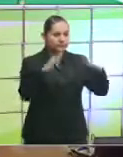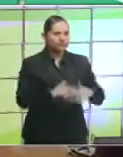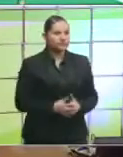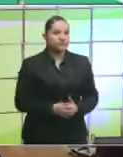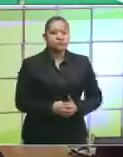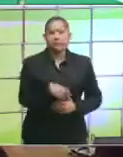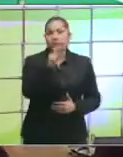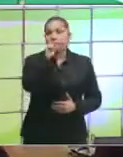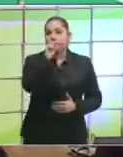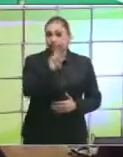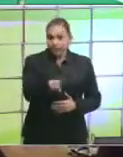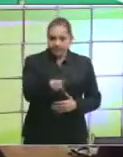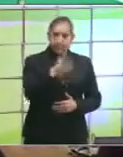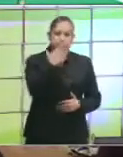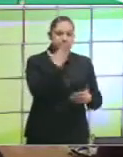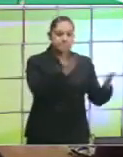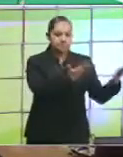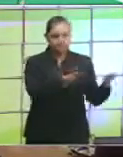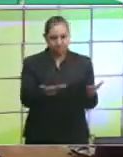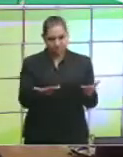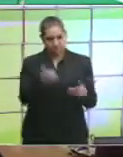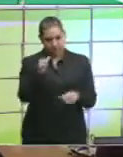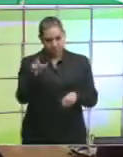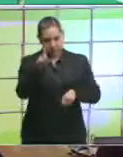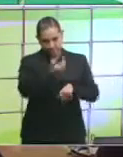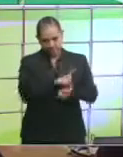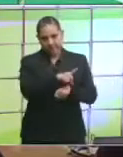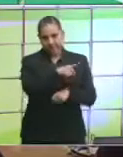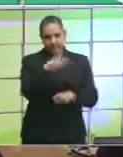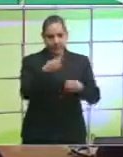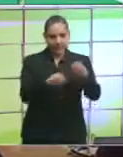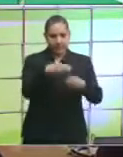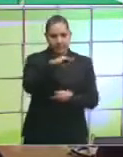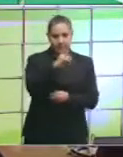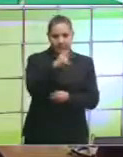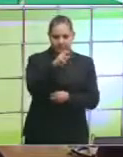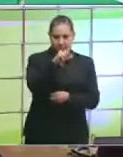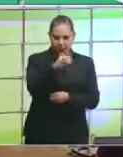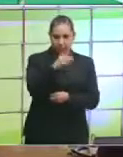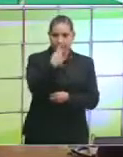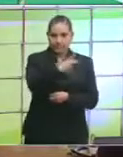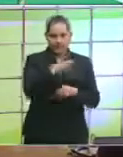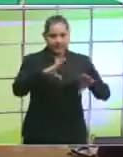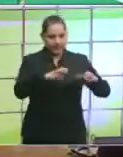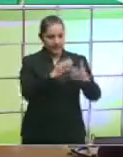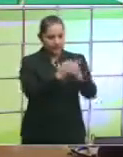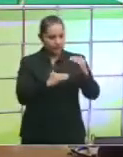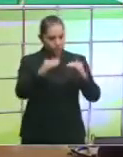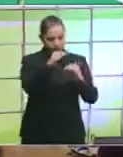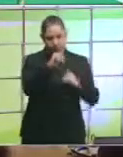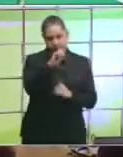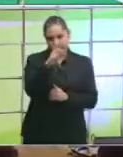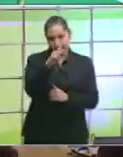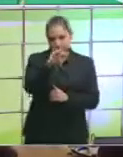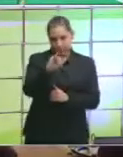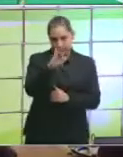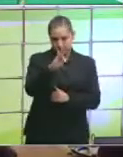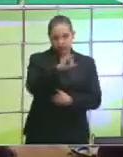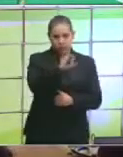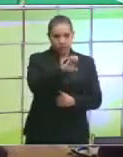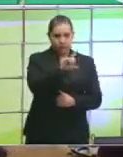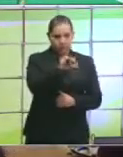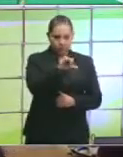a sí mismo le damos la más cordial bienvenida en este momento al magistrado de la sala superior del tribunal electoral del poder judicial de la federación josé luis vargas